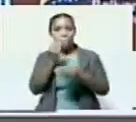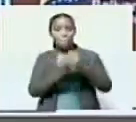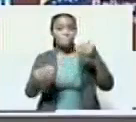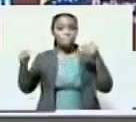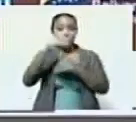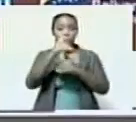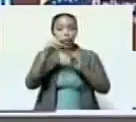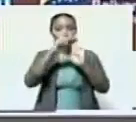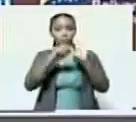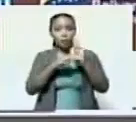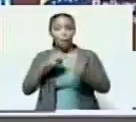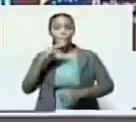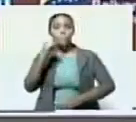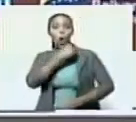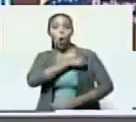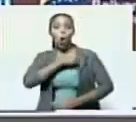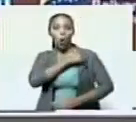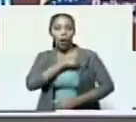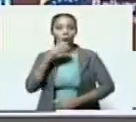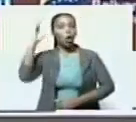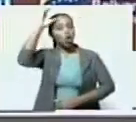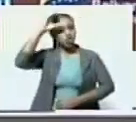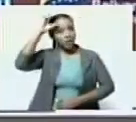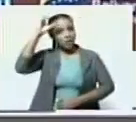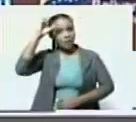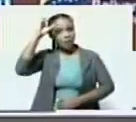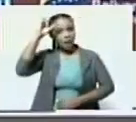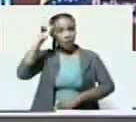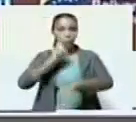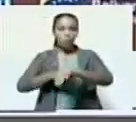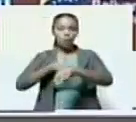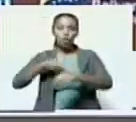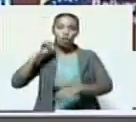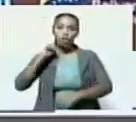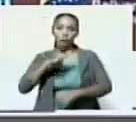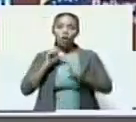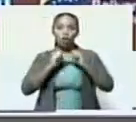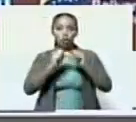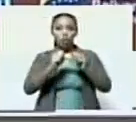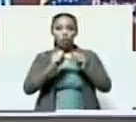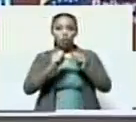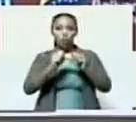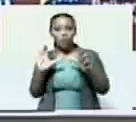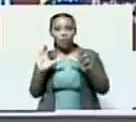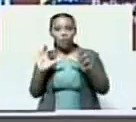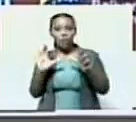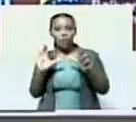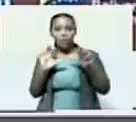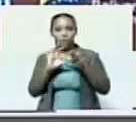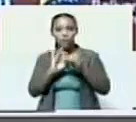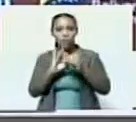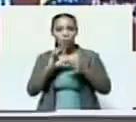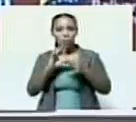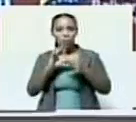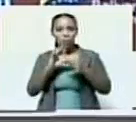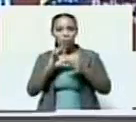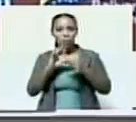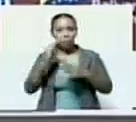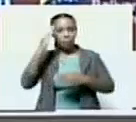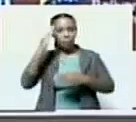nivel, moralizada, consciente de su momento histórico y que sigue con ustedes en el militar.